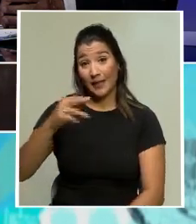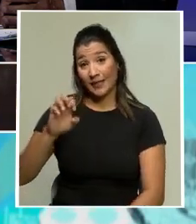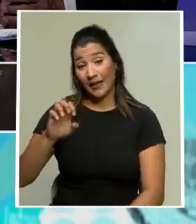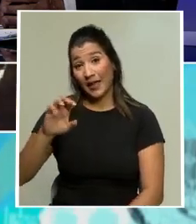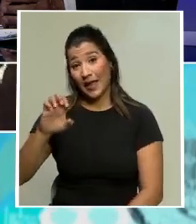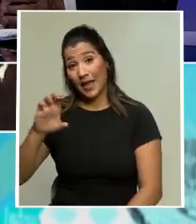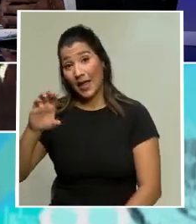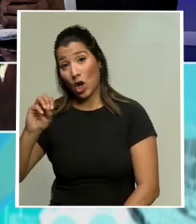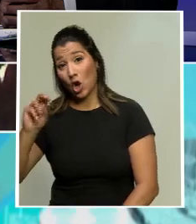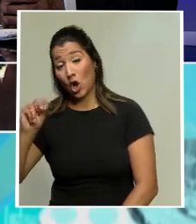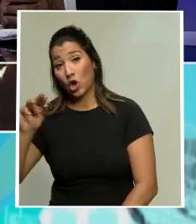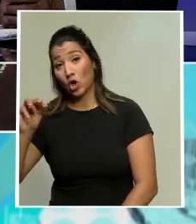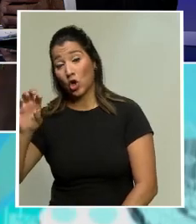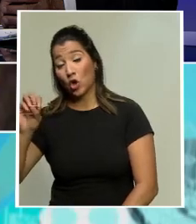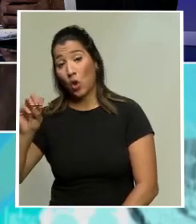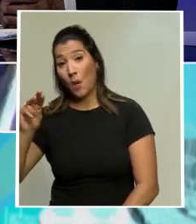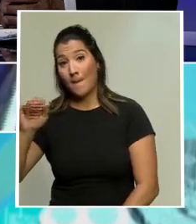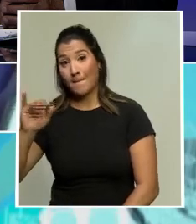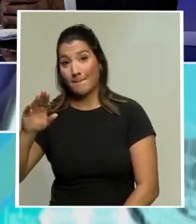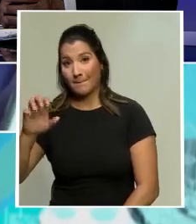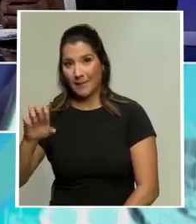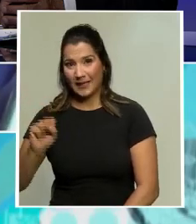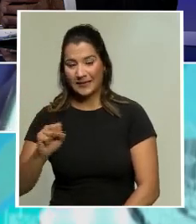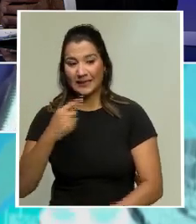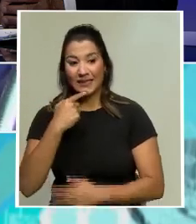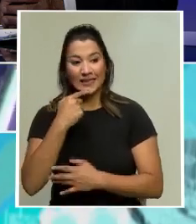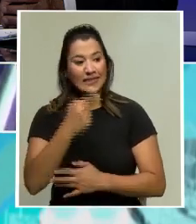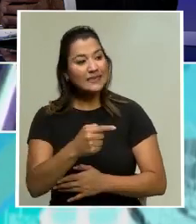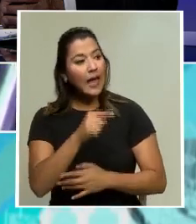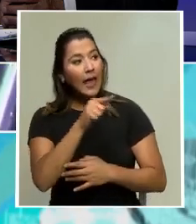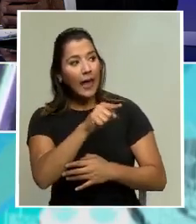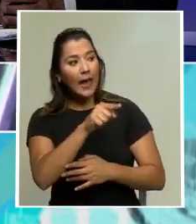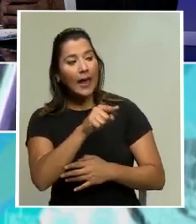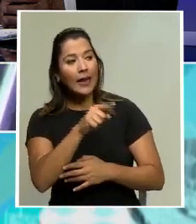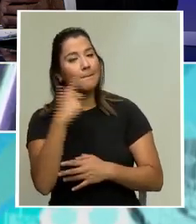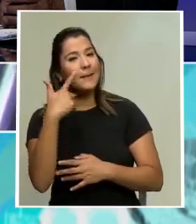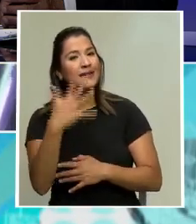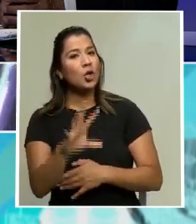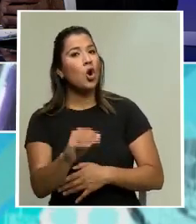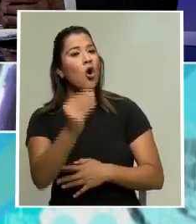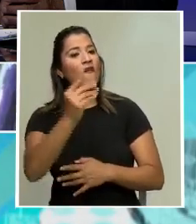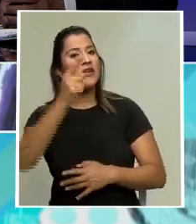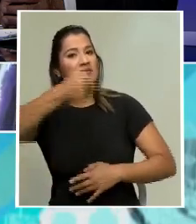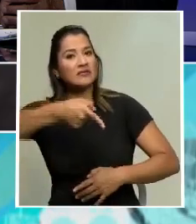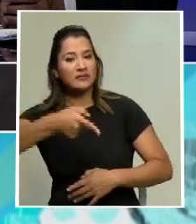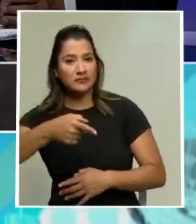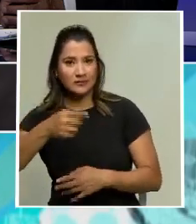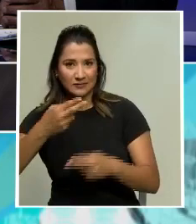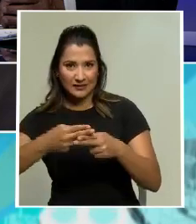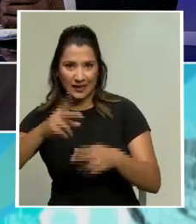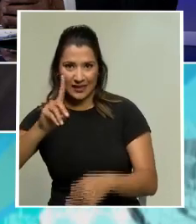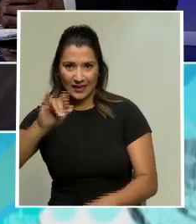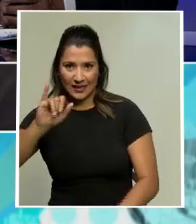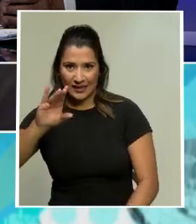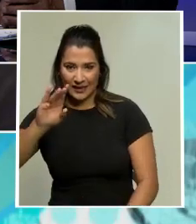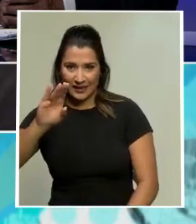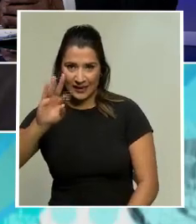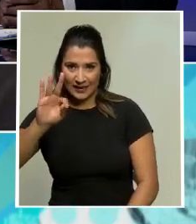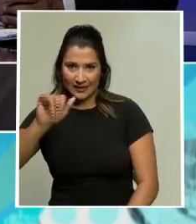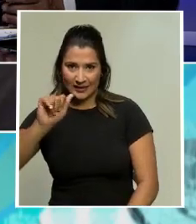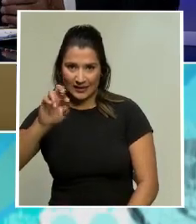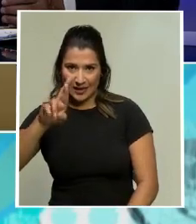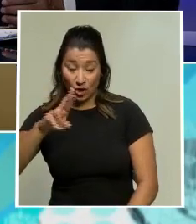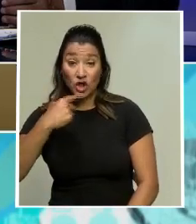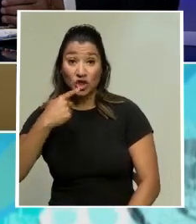de ser el primer dictador millennial. En sus 11 meses como presidente, cito textual, en sus 11 meses